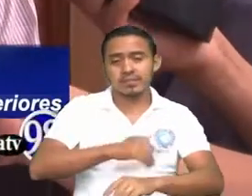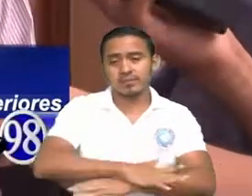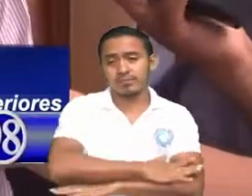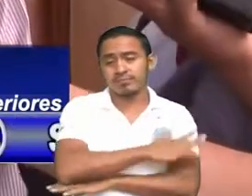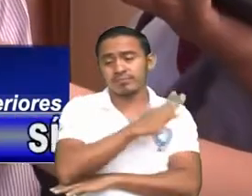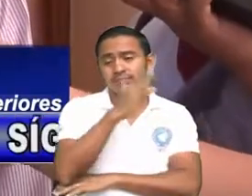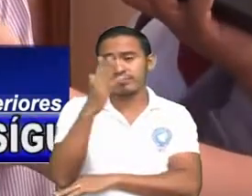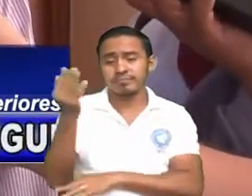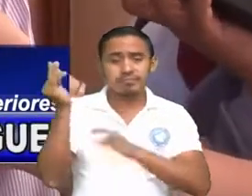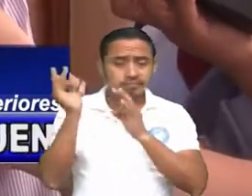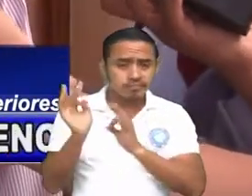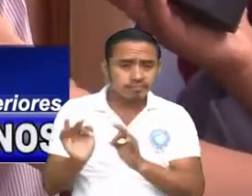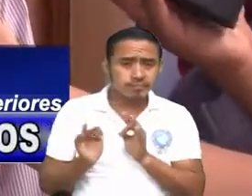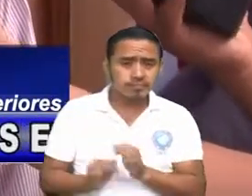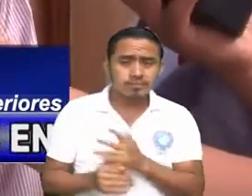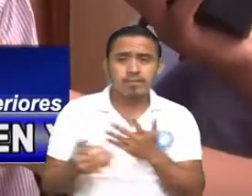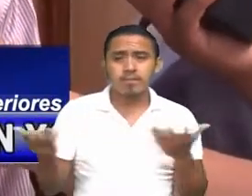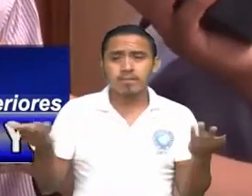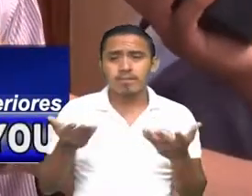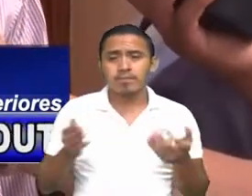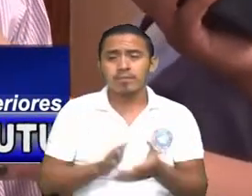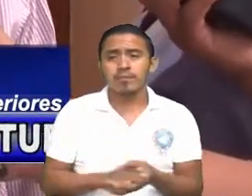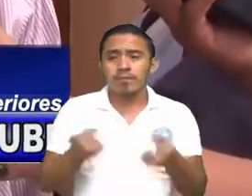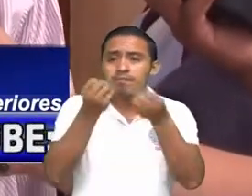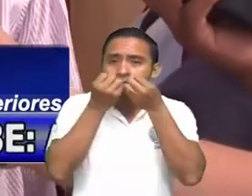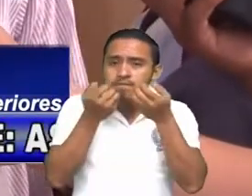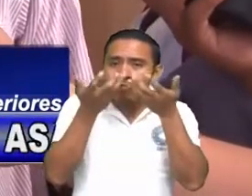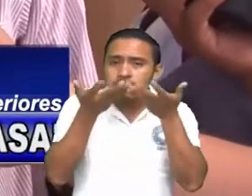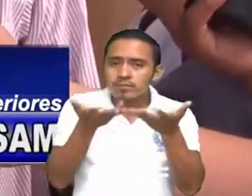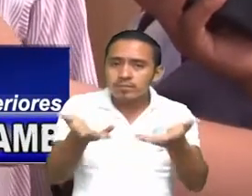rica, sobre todo en información,